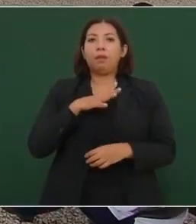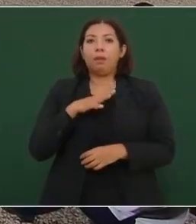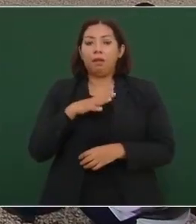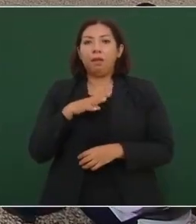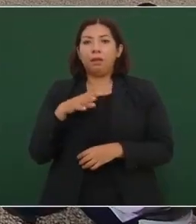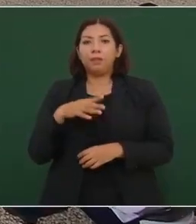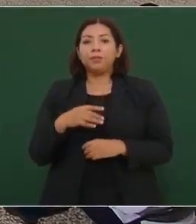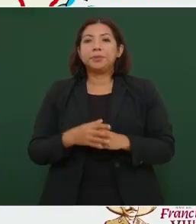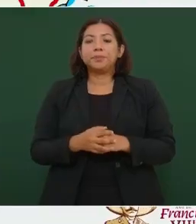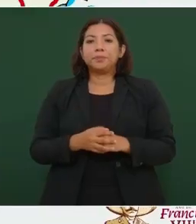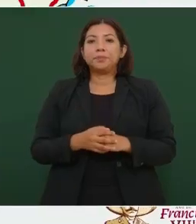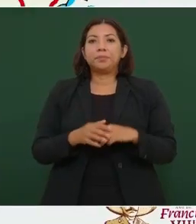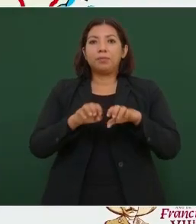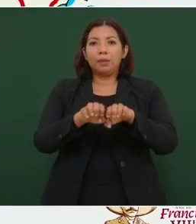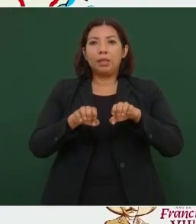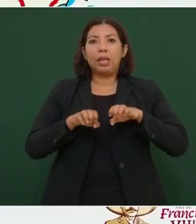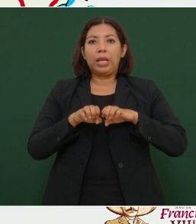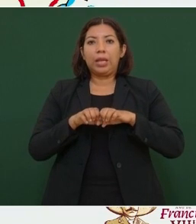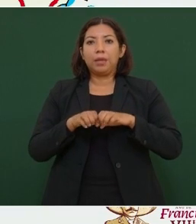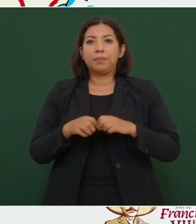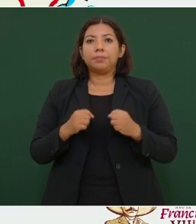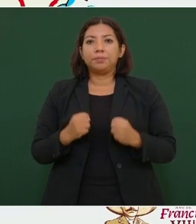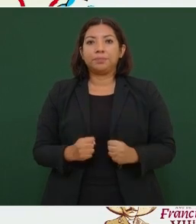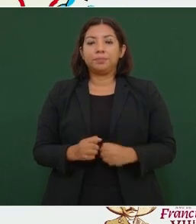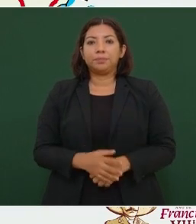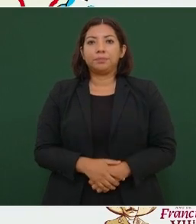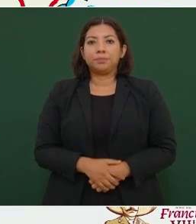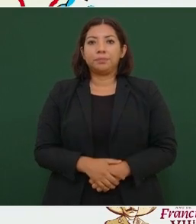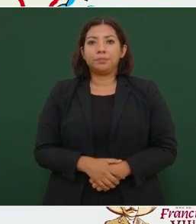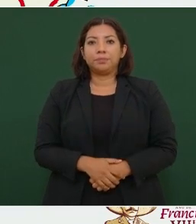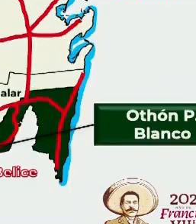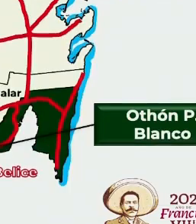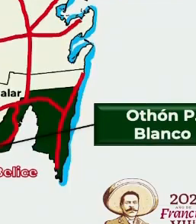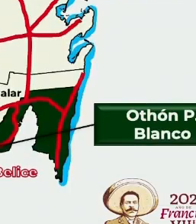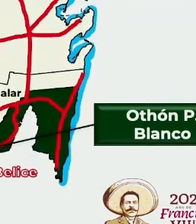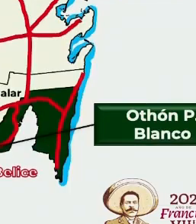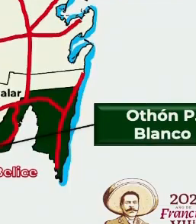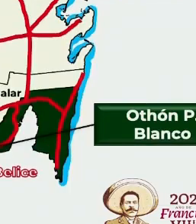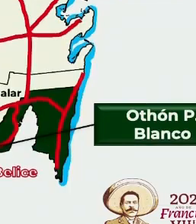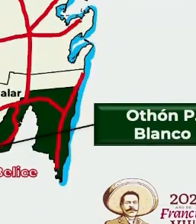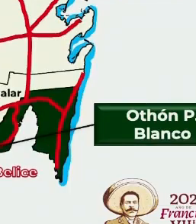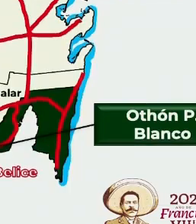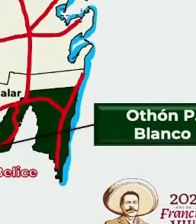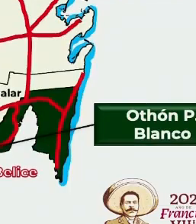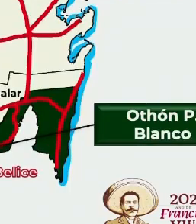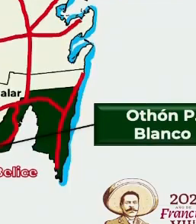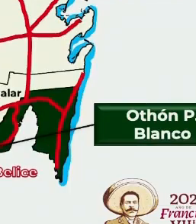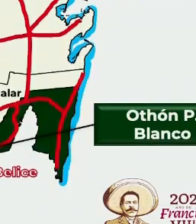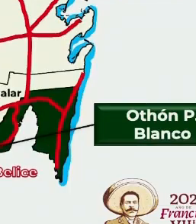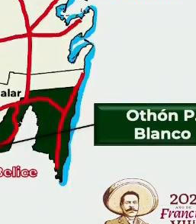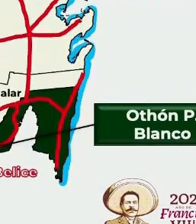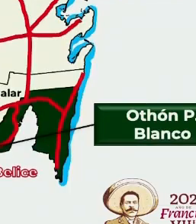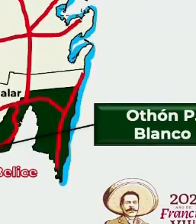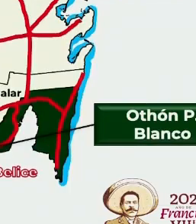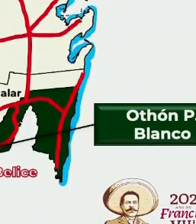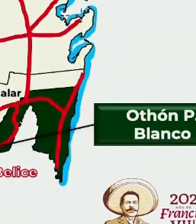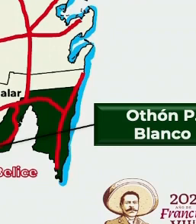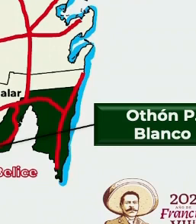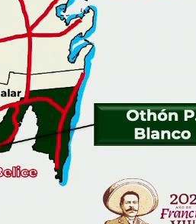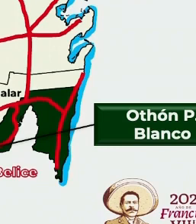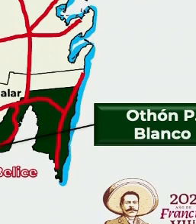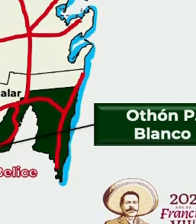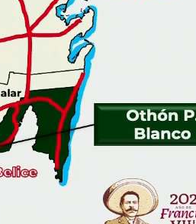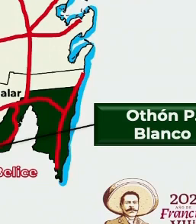para generar las condiciones que requiere la población en este ámbito de la seguridad pública. Adelante,